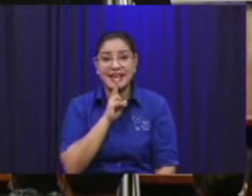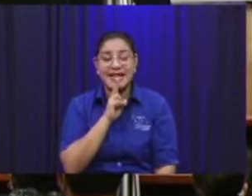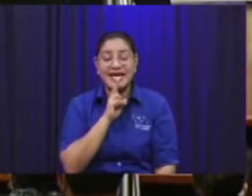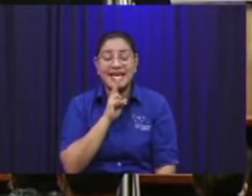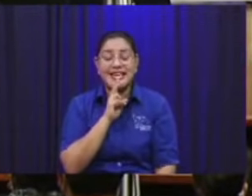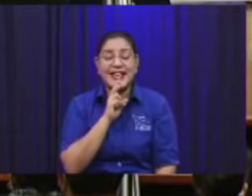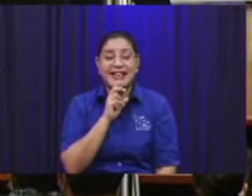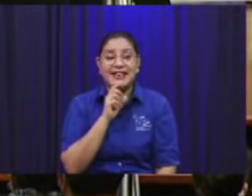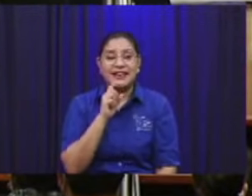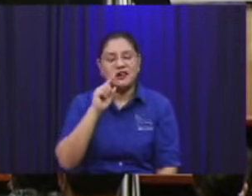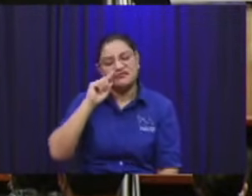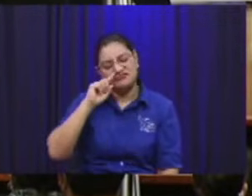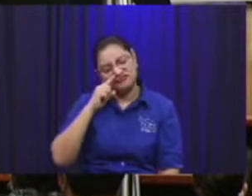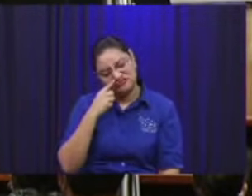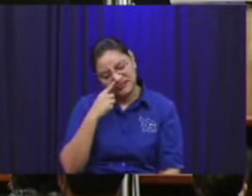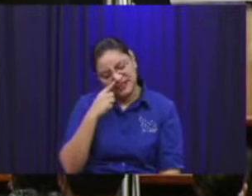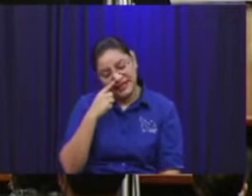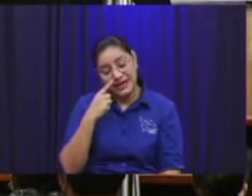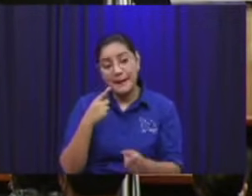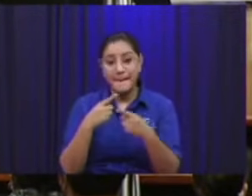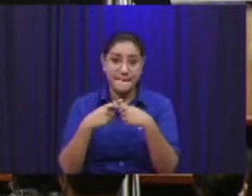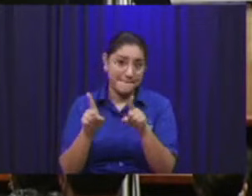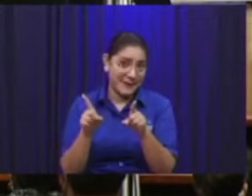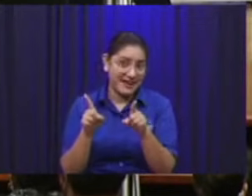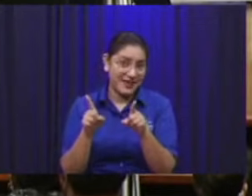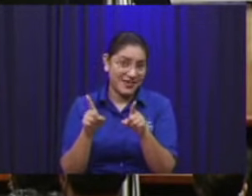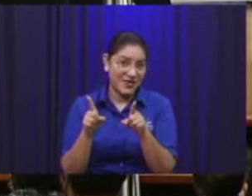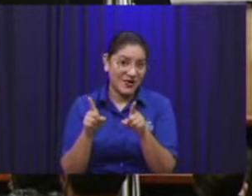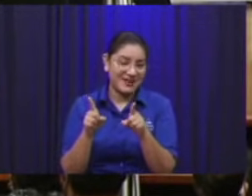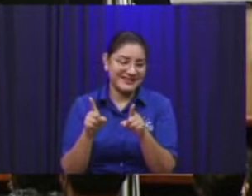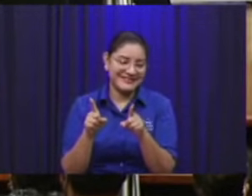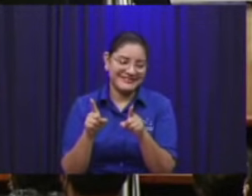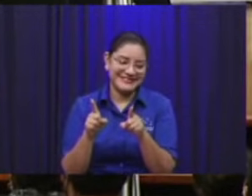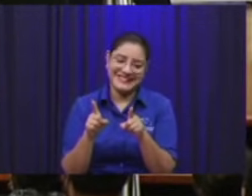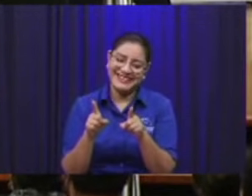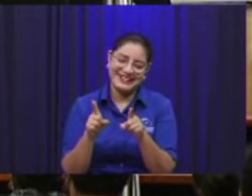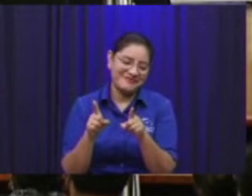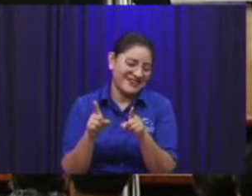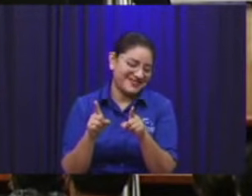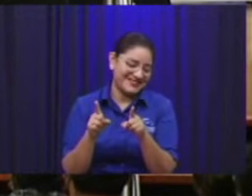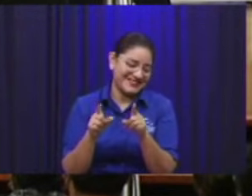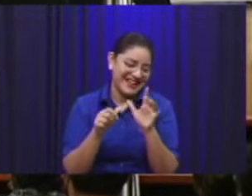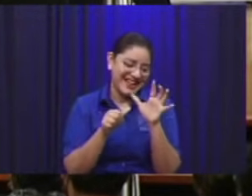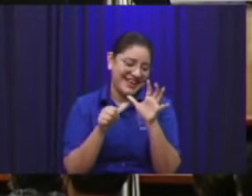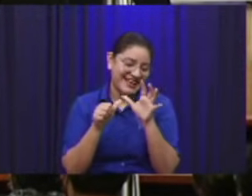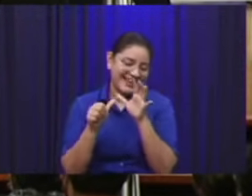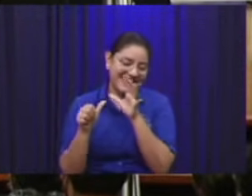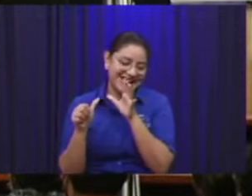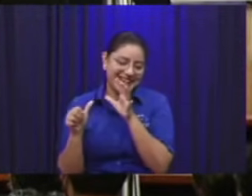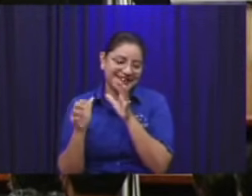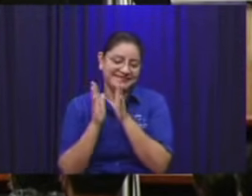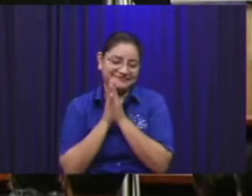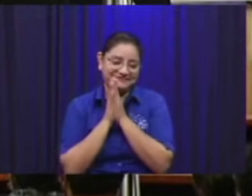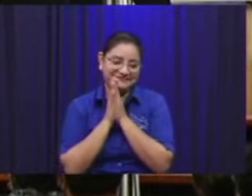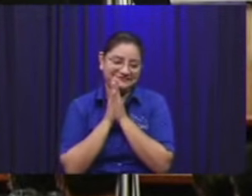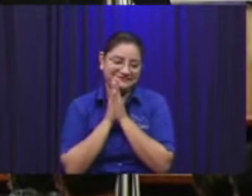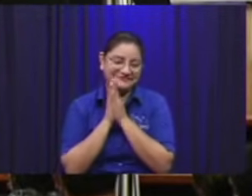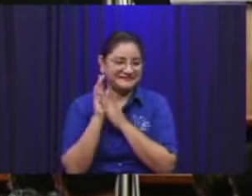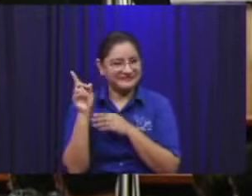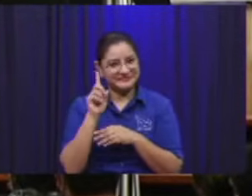ya sabes lo que yo le digo a la gente que se aburre cuando estoy hablando no me haga decírselo